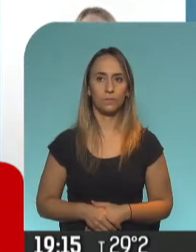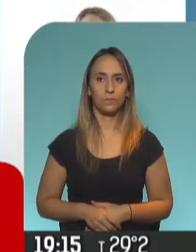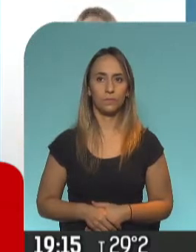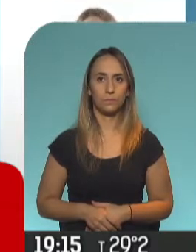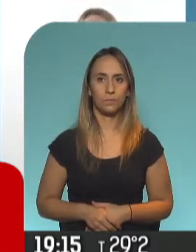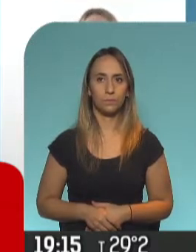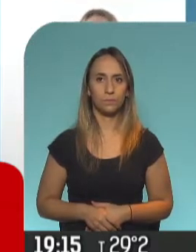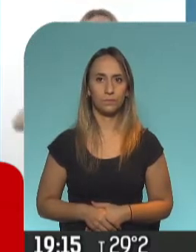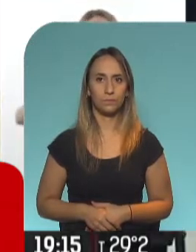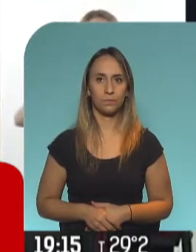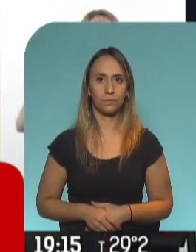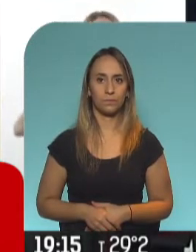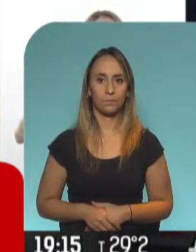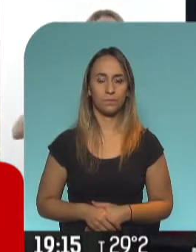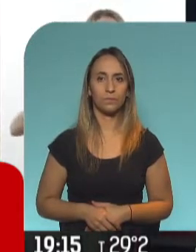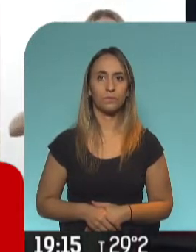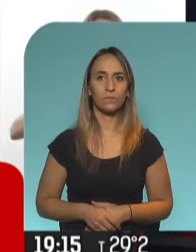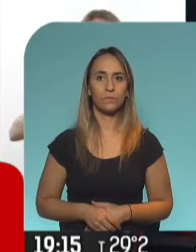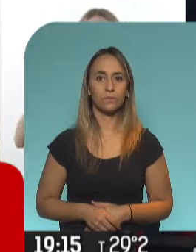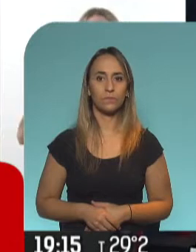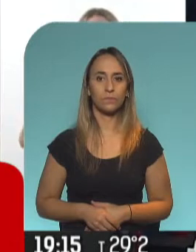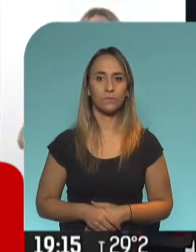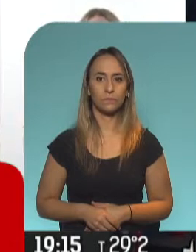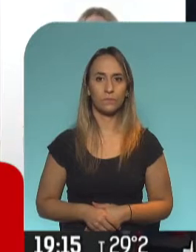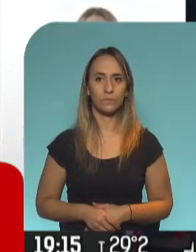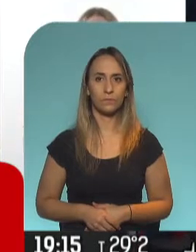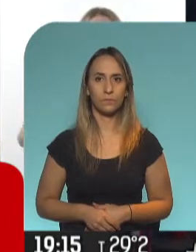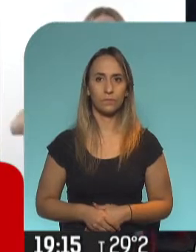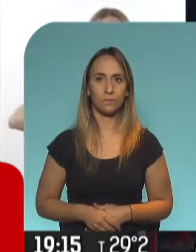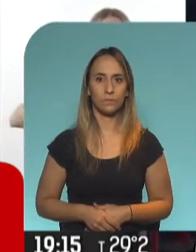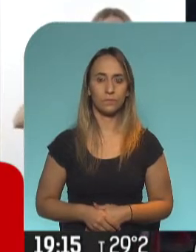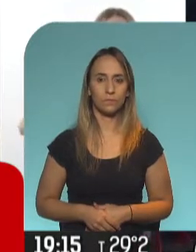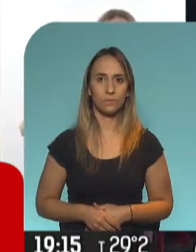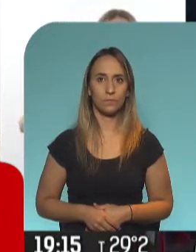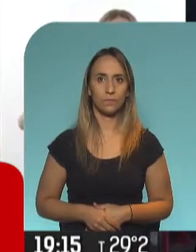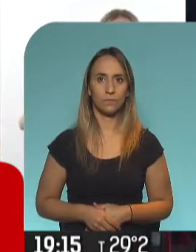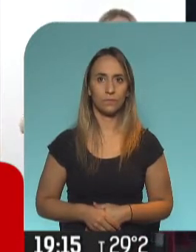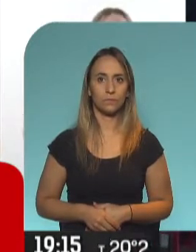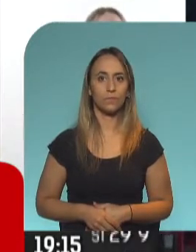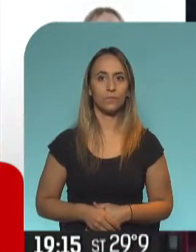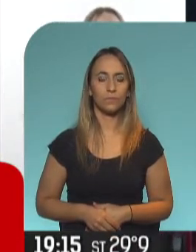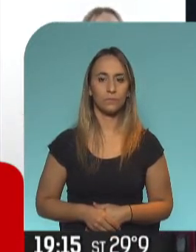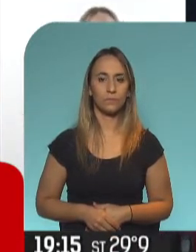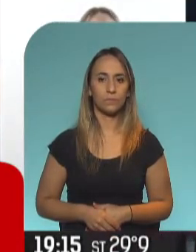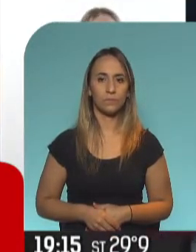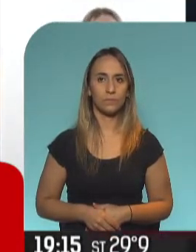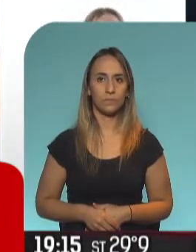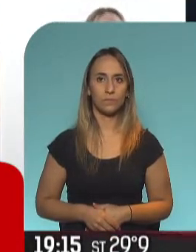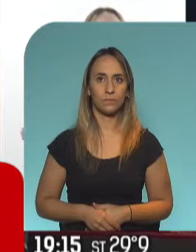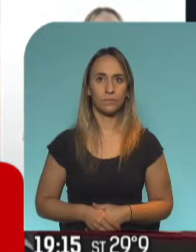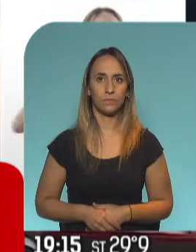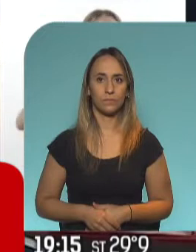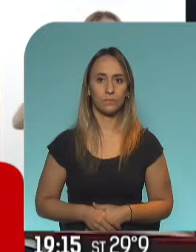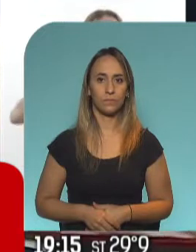que discrimina y una sociedad que tolera. Y yo no quiero vivir en una sociedad que discrimina y